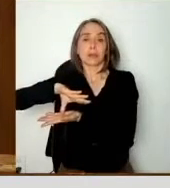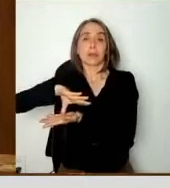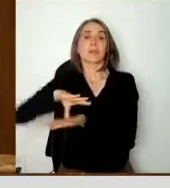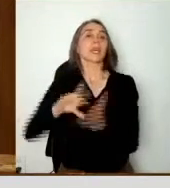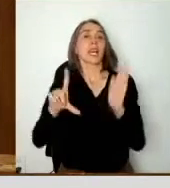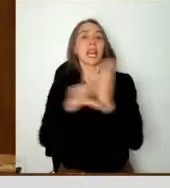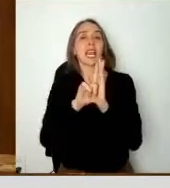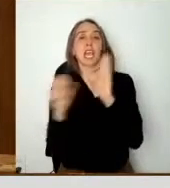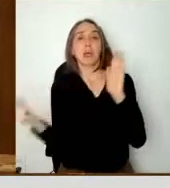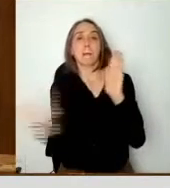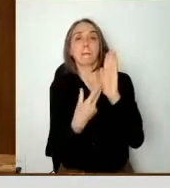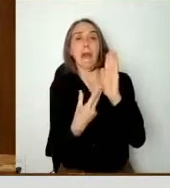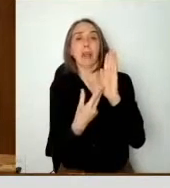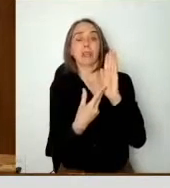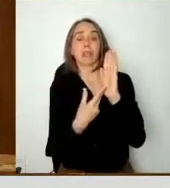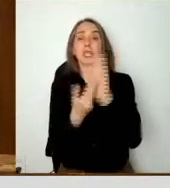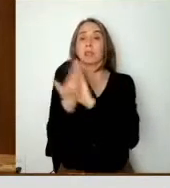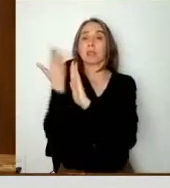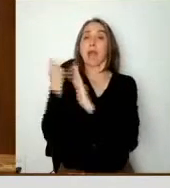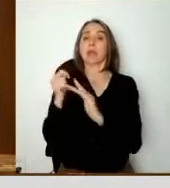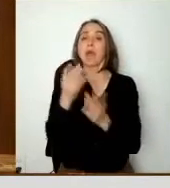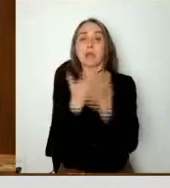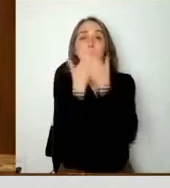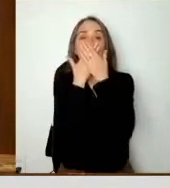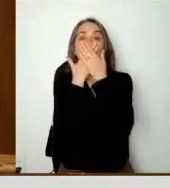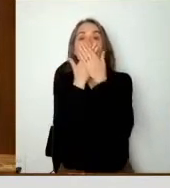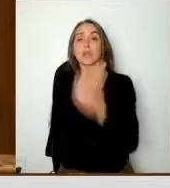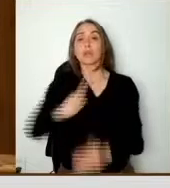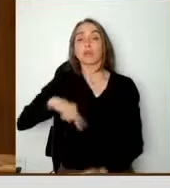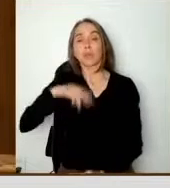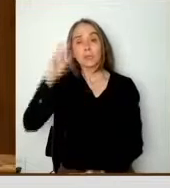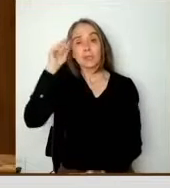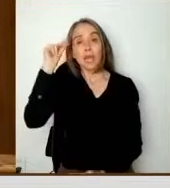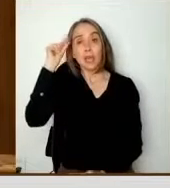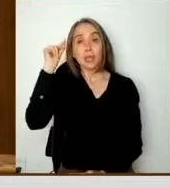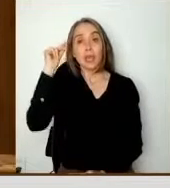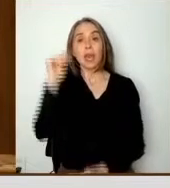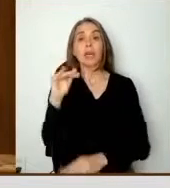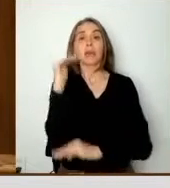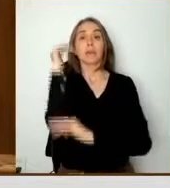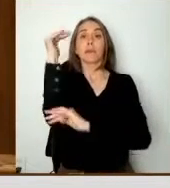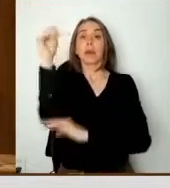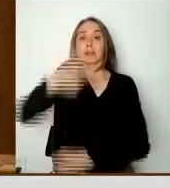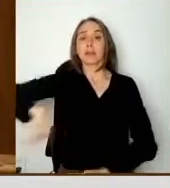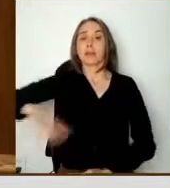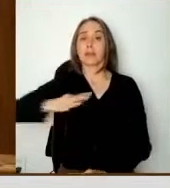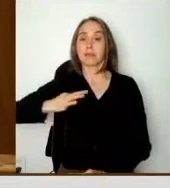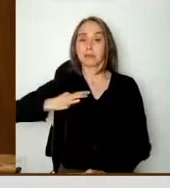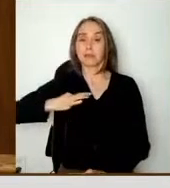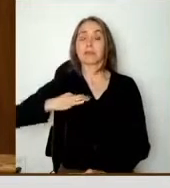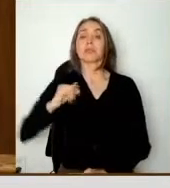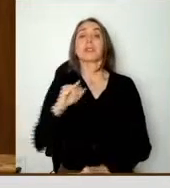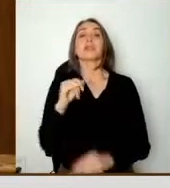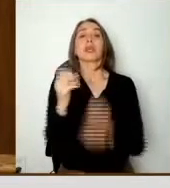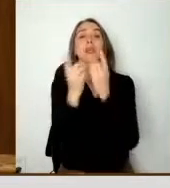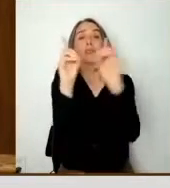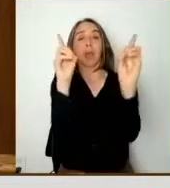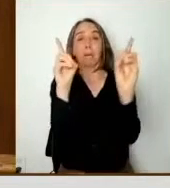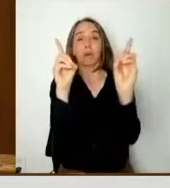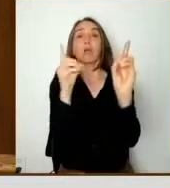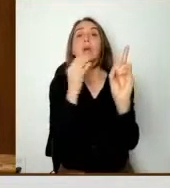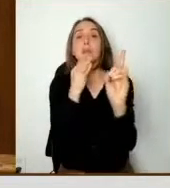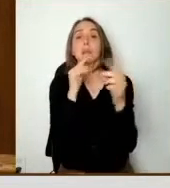se ha intentado acallar nuestras ideas. La soberanía popular y la democracia implican también respetar